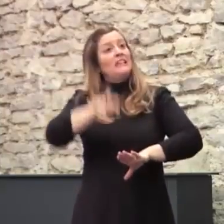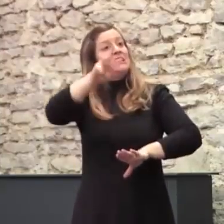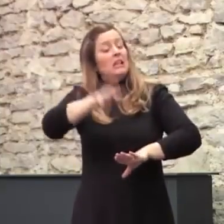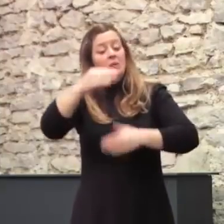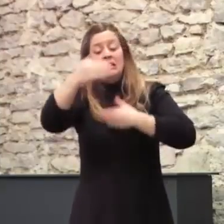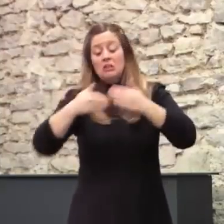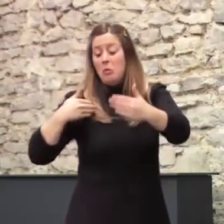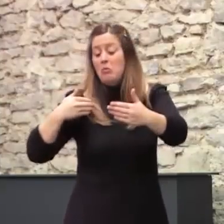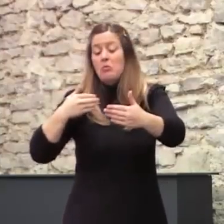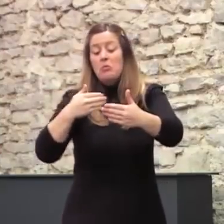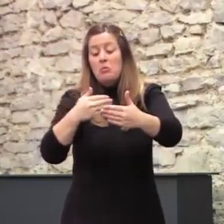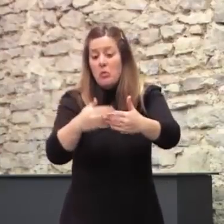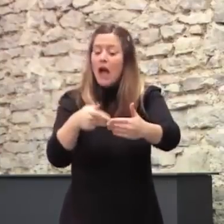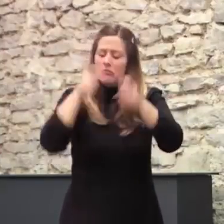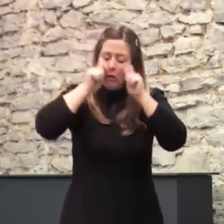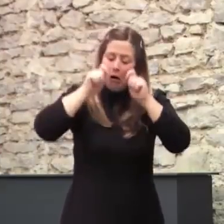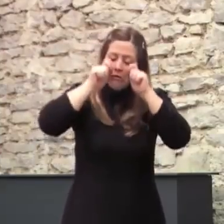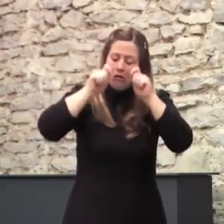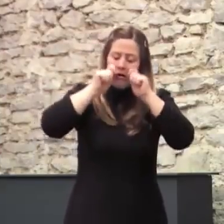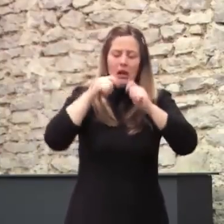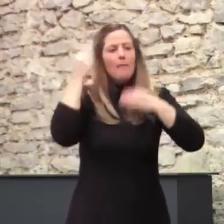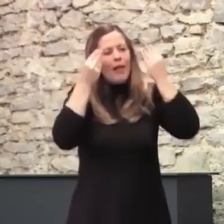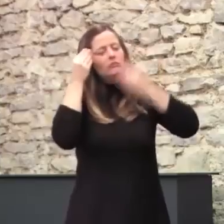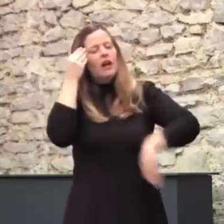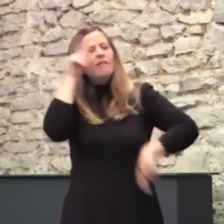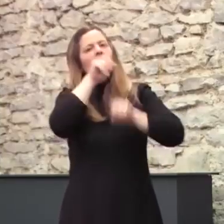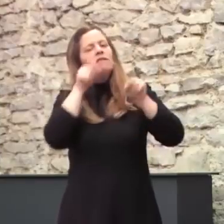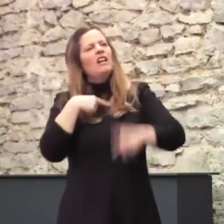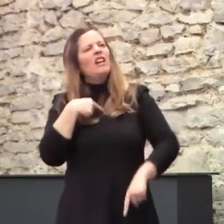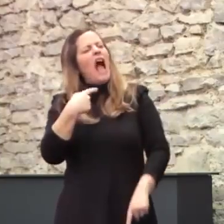duelo normal de llorar y llorar y llorar y preguntarte por qué a ti.